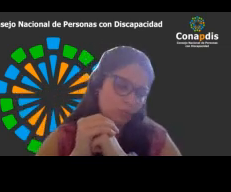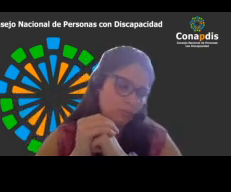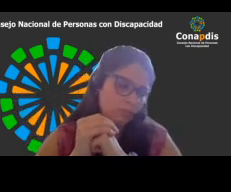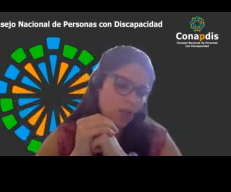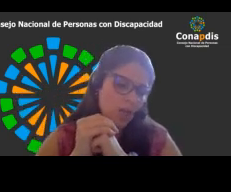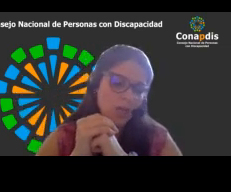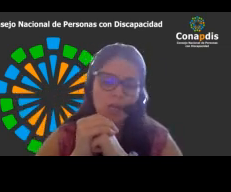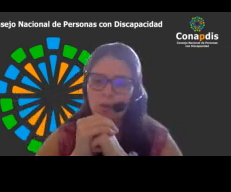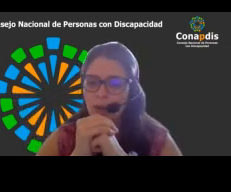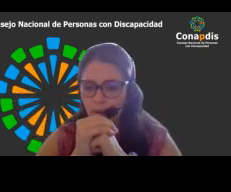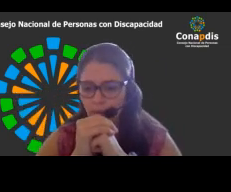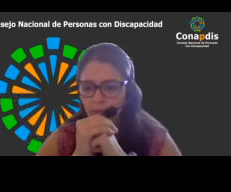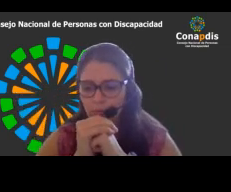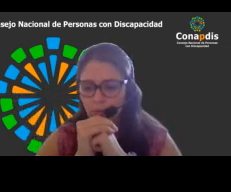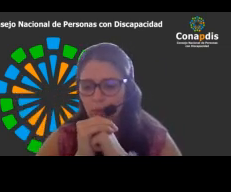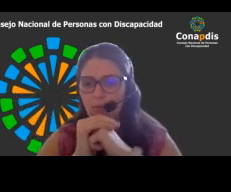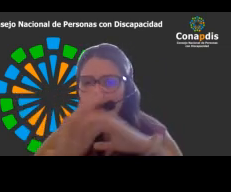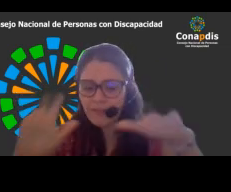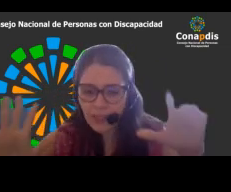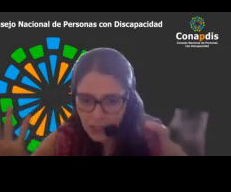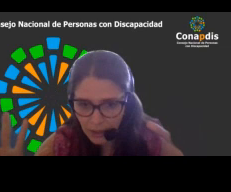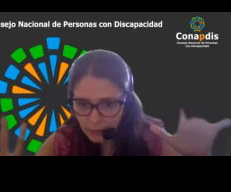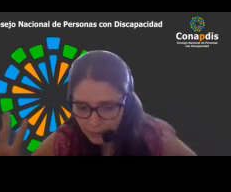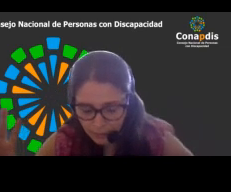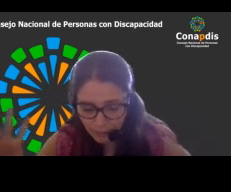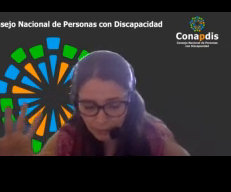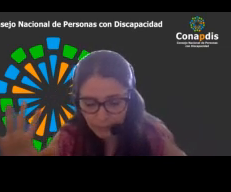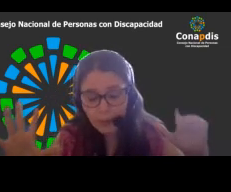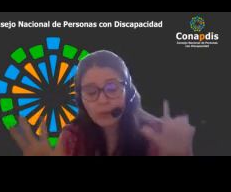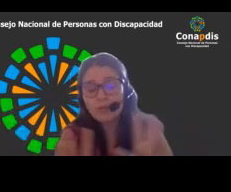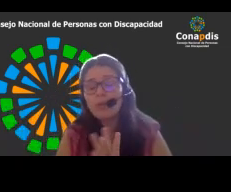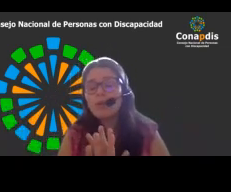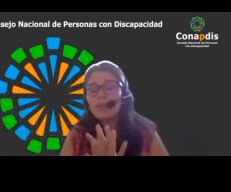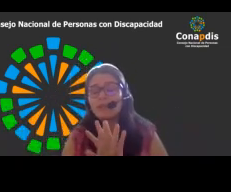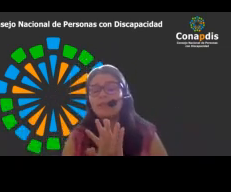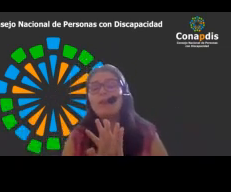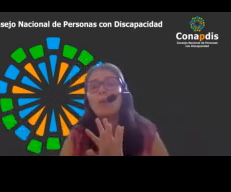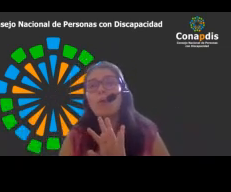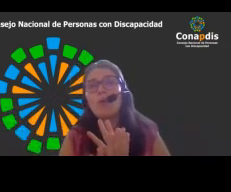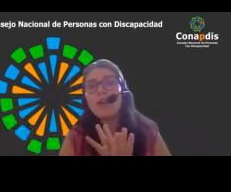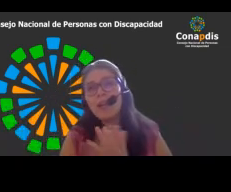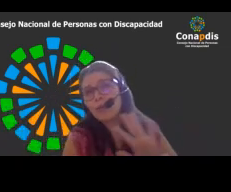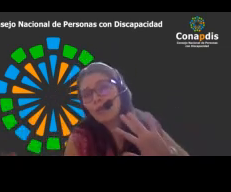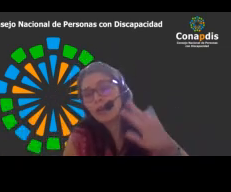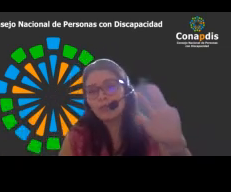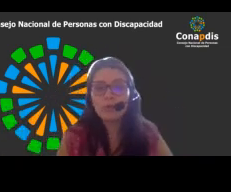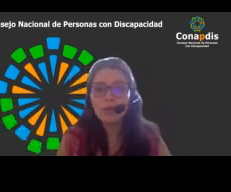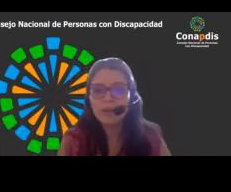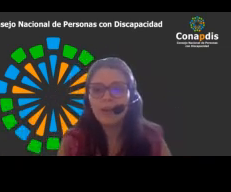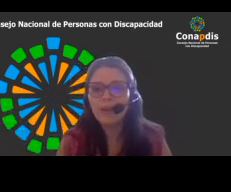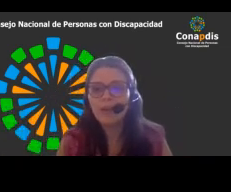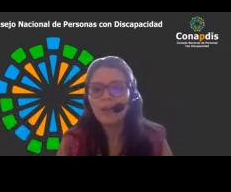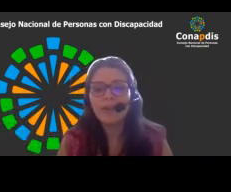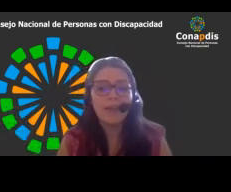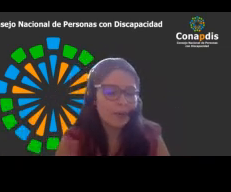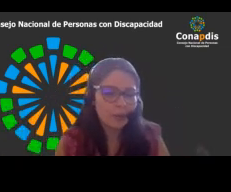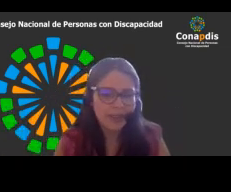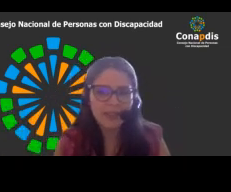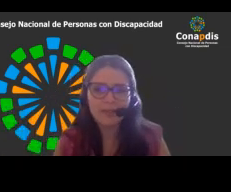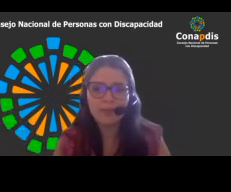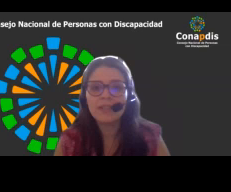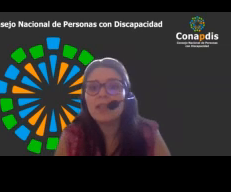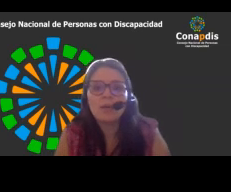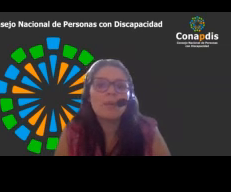los anteojos y veo un afiche de unos colores así como negro con azul el